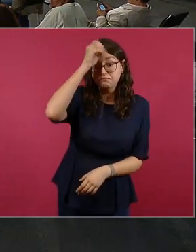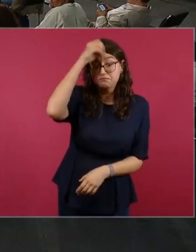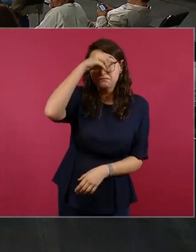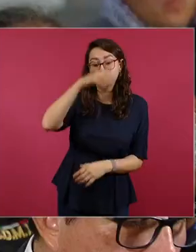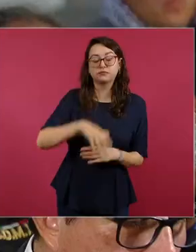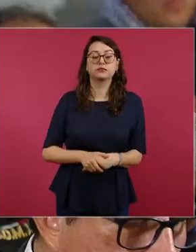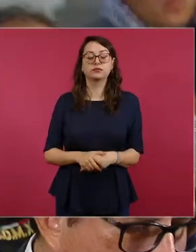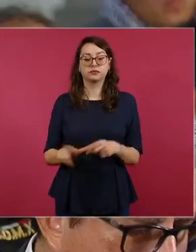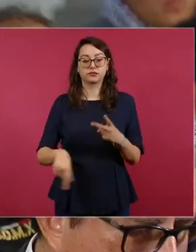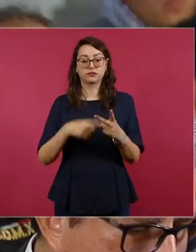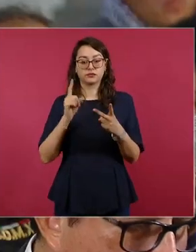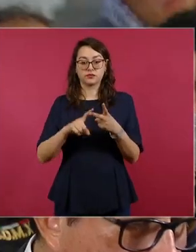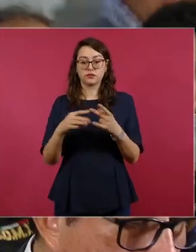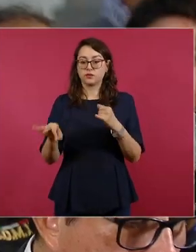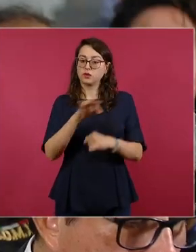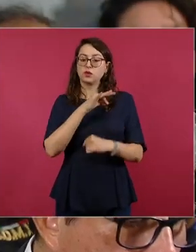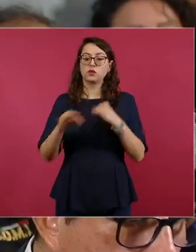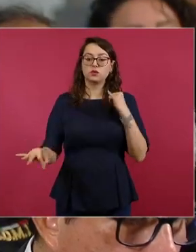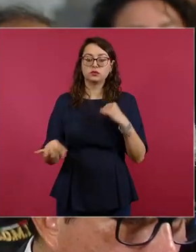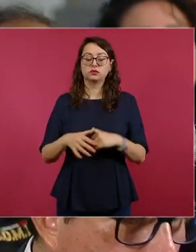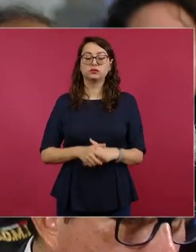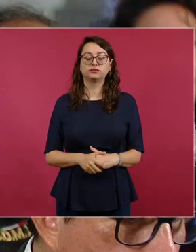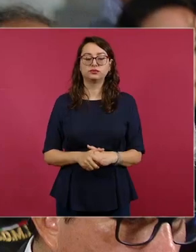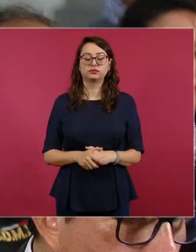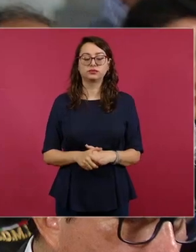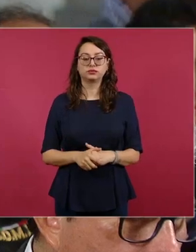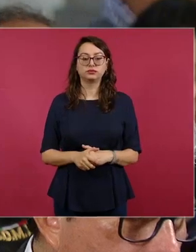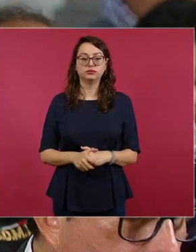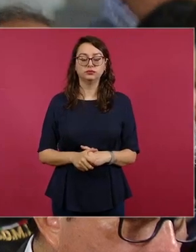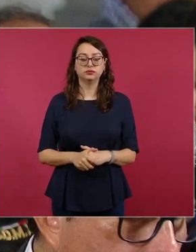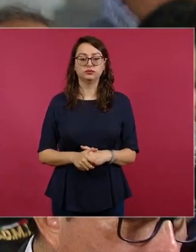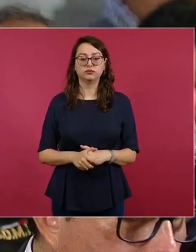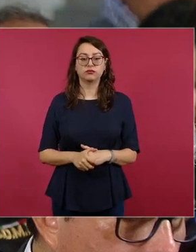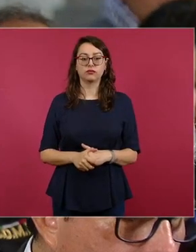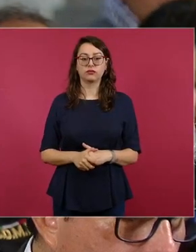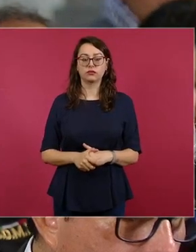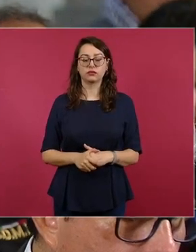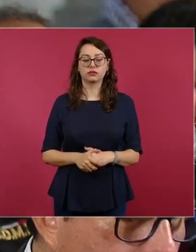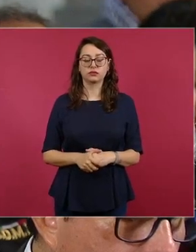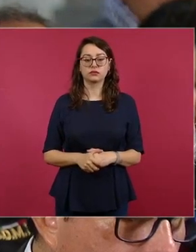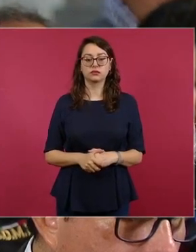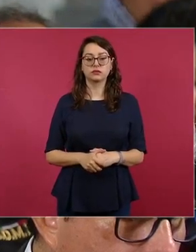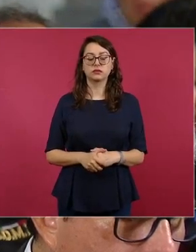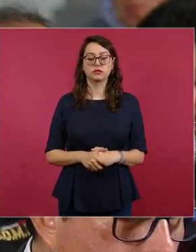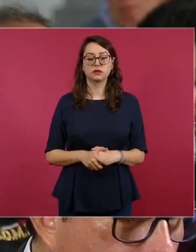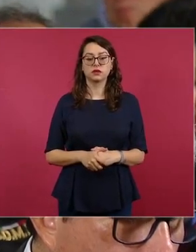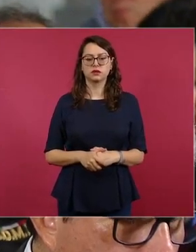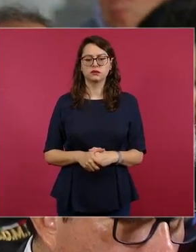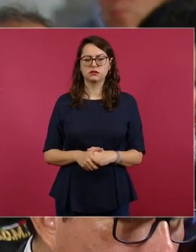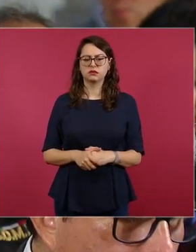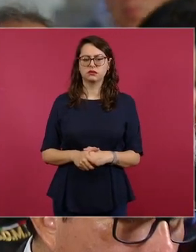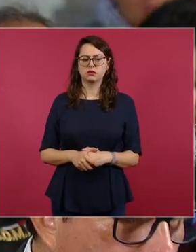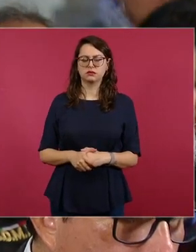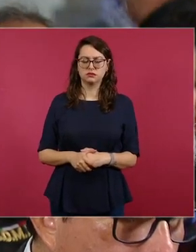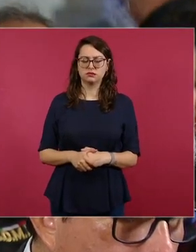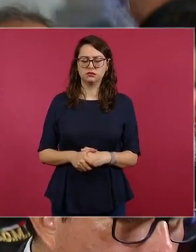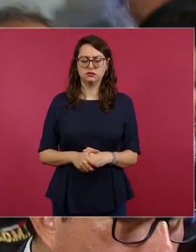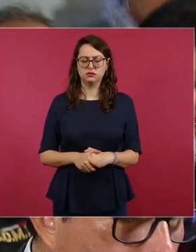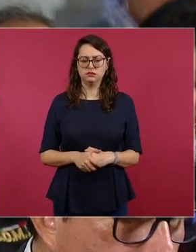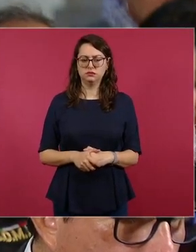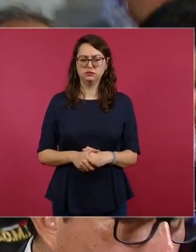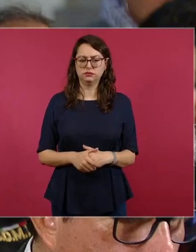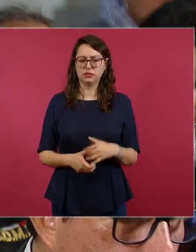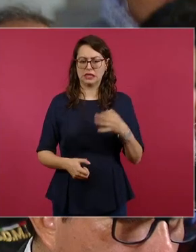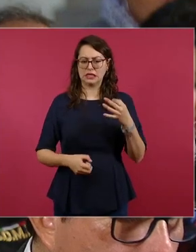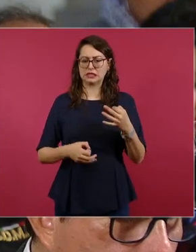Y ya por último, presidente, fíjese que el tribunal laboral ya falló